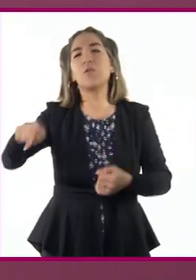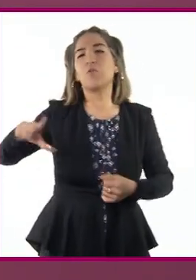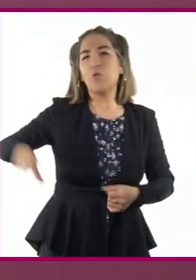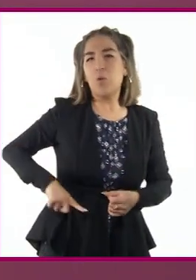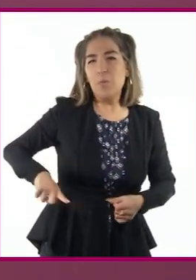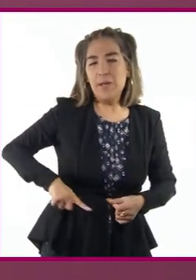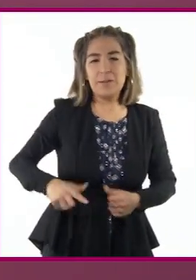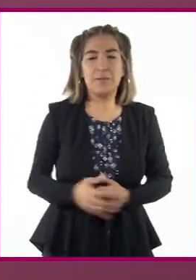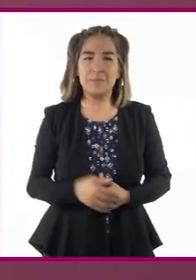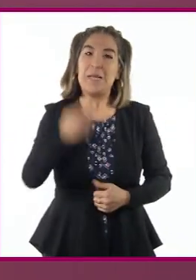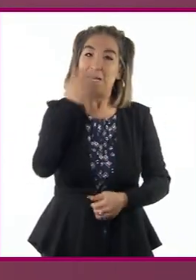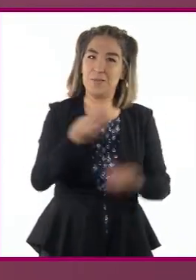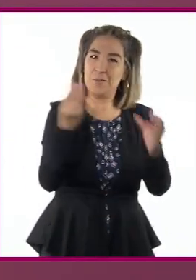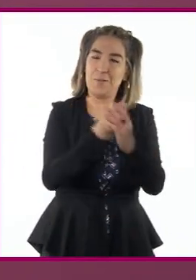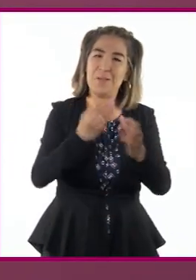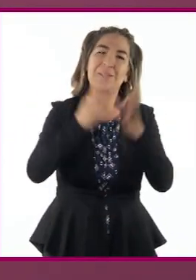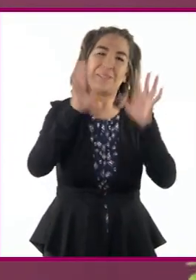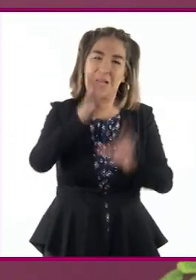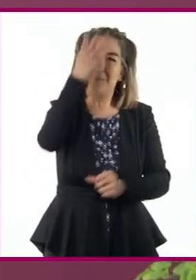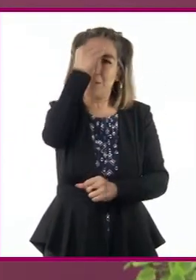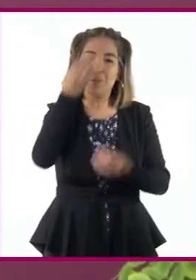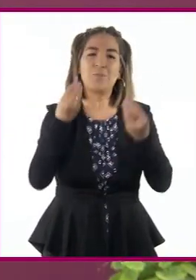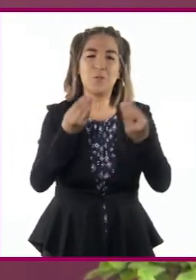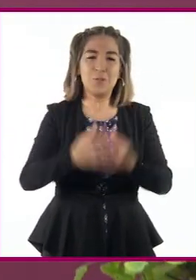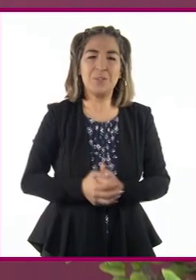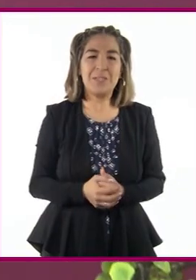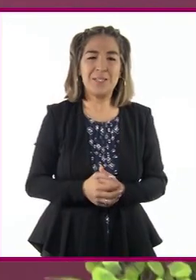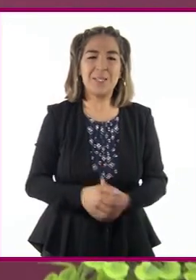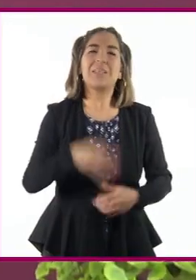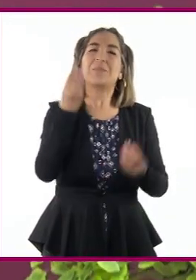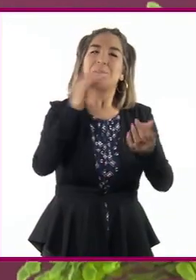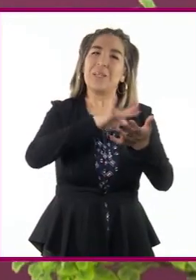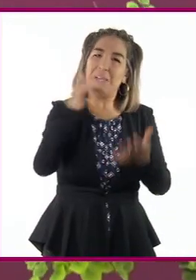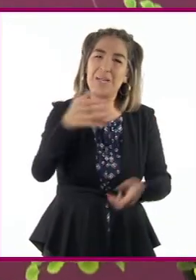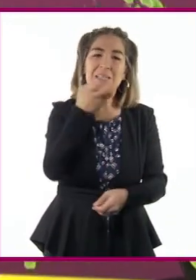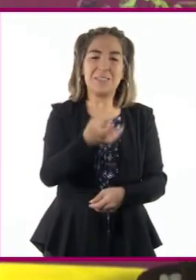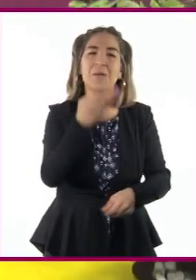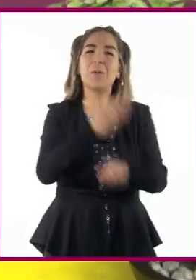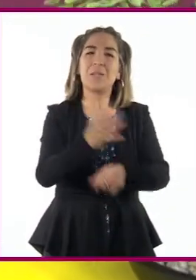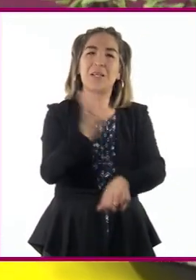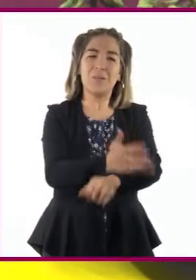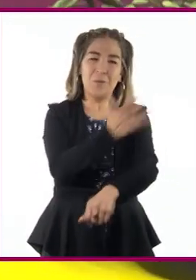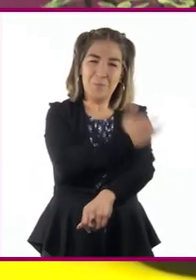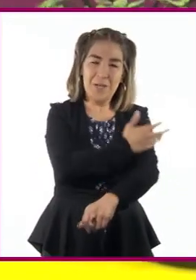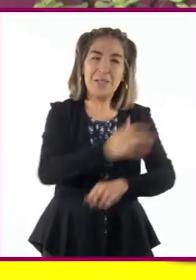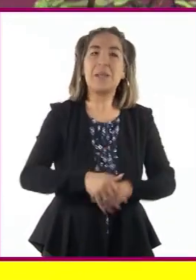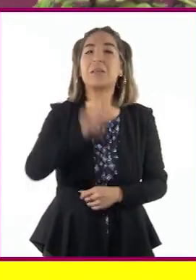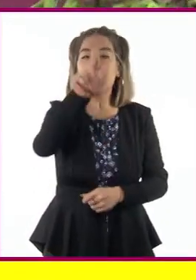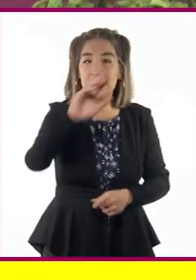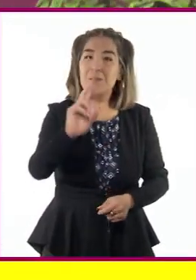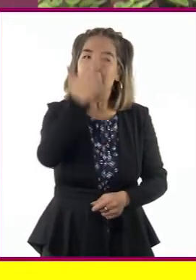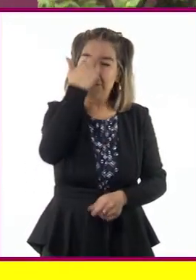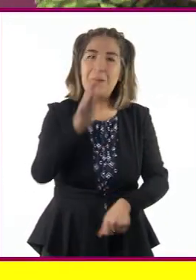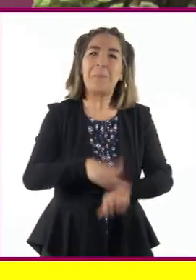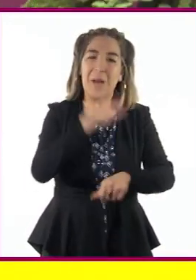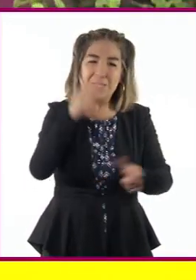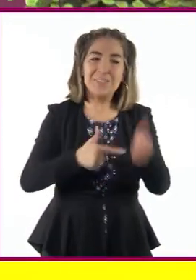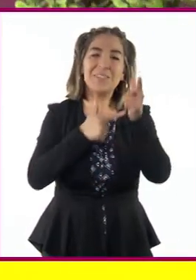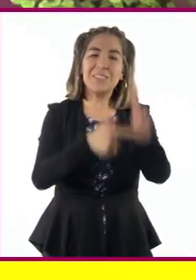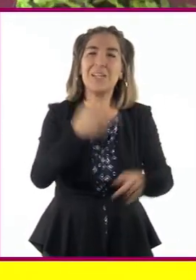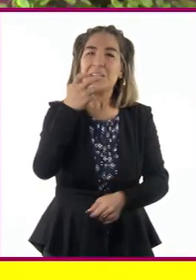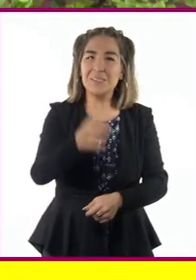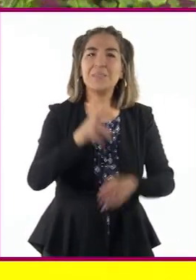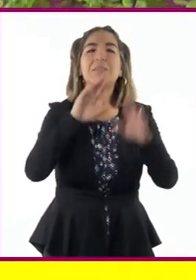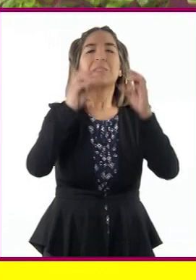esta sesión hemos aprendido mucho. Les agradezco que nos hayan acompañado. Recuerden que aún nos queda mucho por explorar